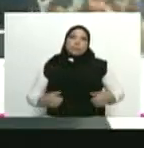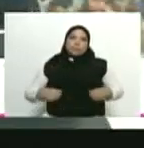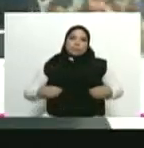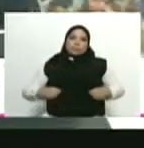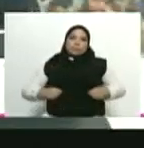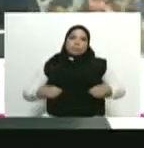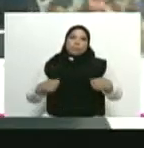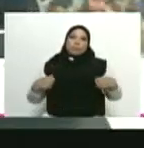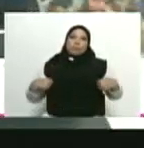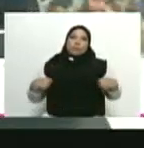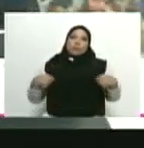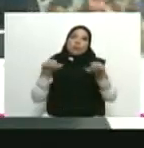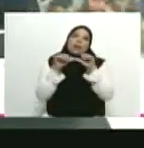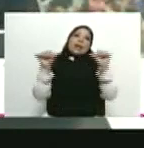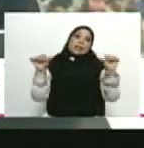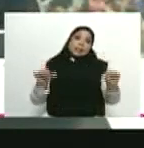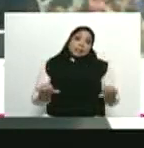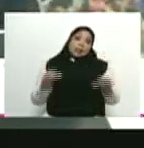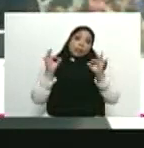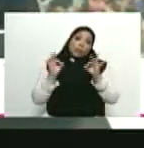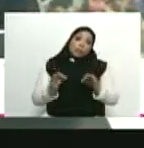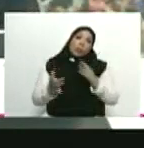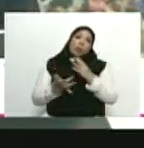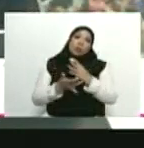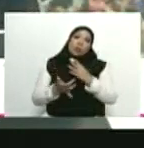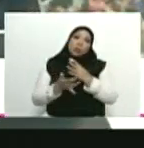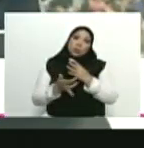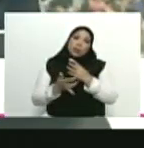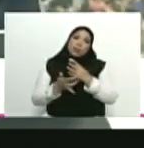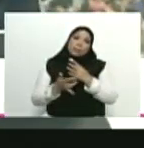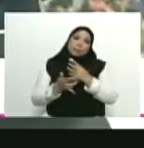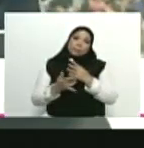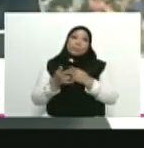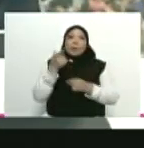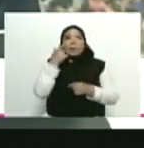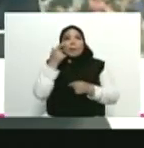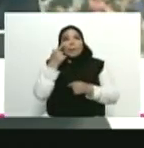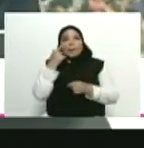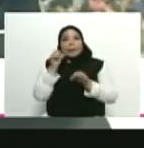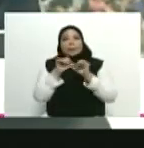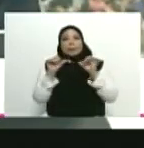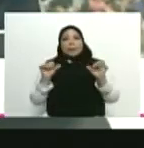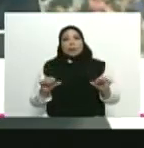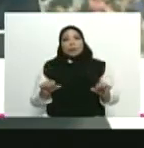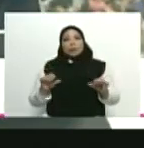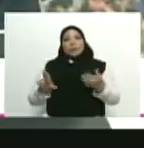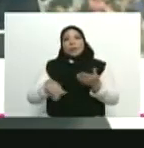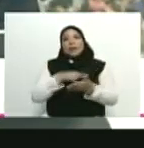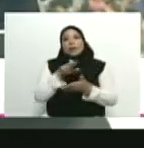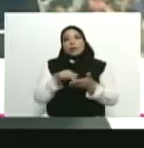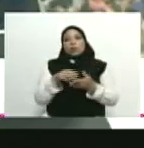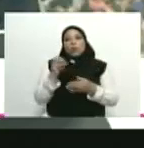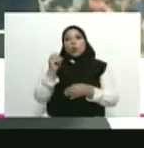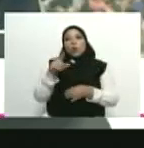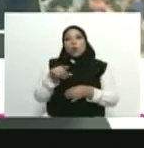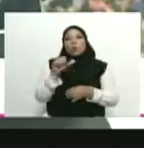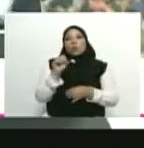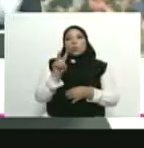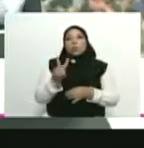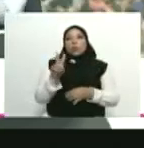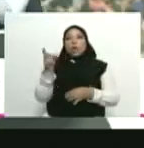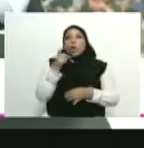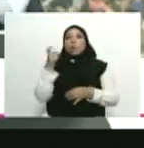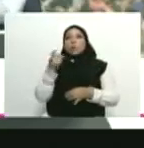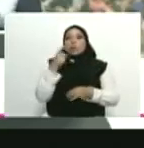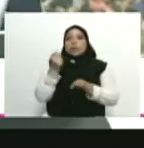Ah, oye, es un sistema sólido desde el punto de vista tecnológico. Así hay es. Que estar pendiente del Sistema Nacional de Ingresos y hay que